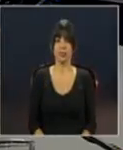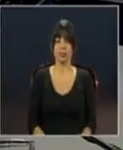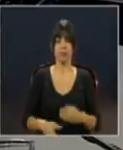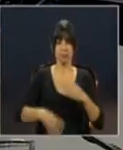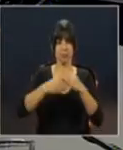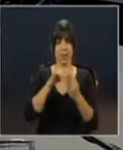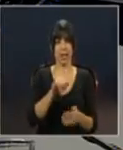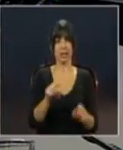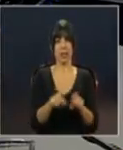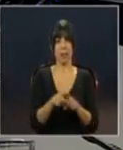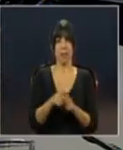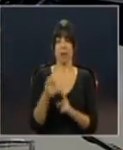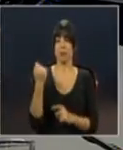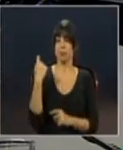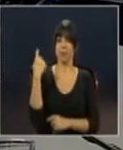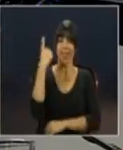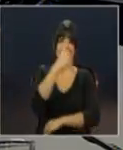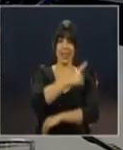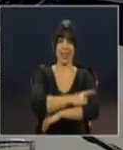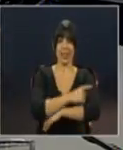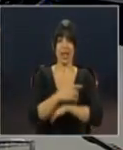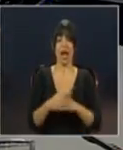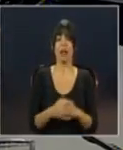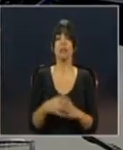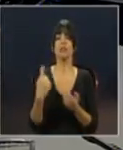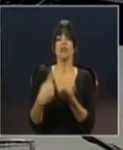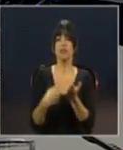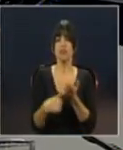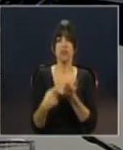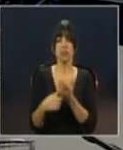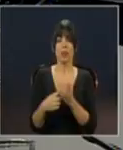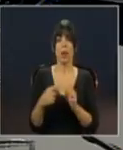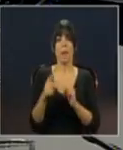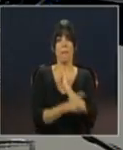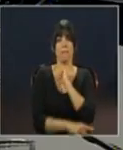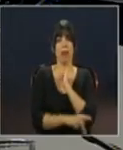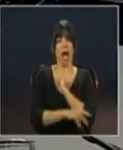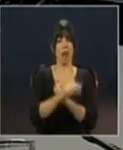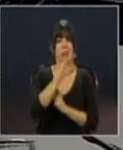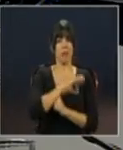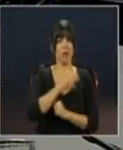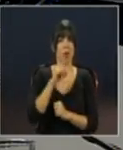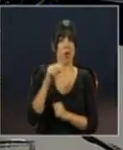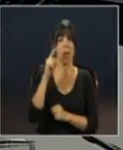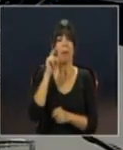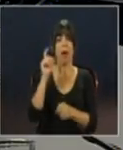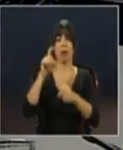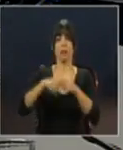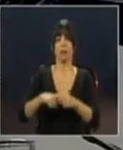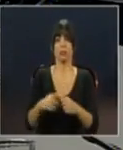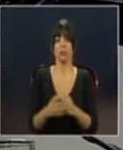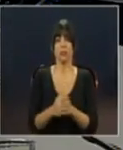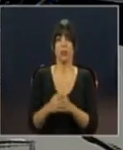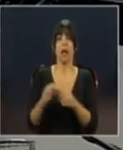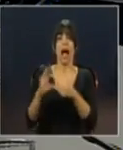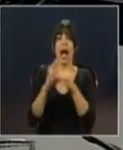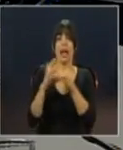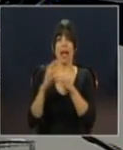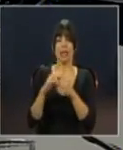En días recientes despertó la discusión sobre la conveniencia para el país de adherirse al mecanismo de integración comercial Alianza